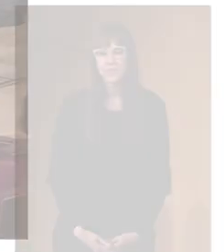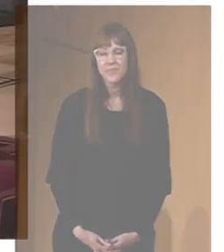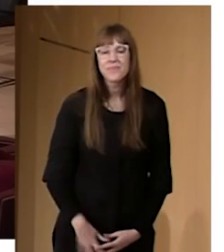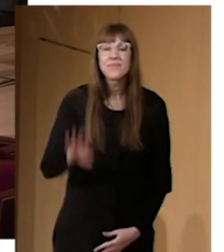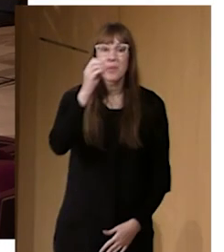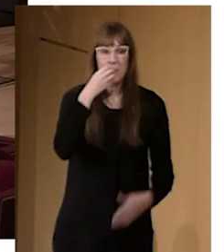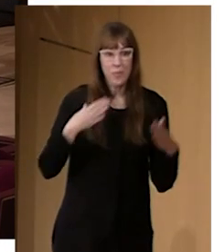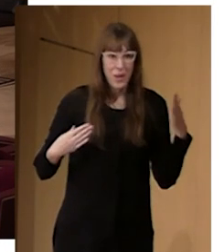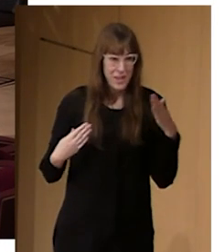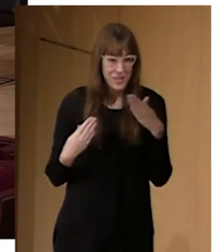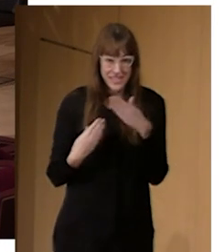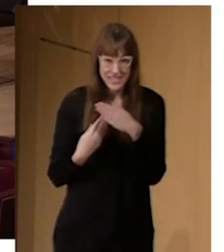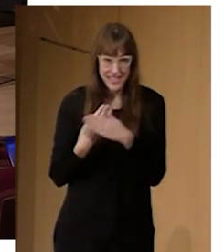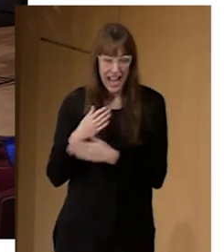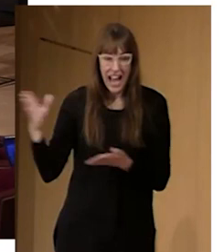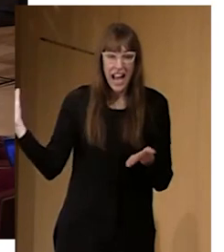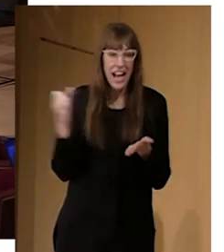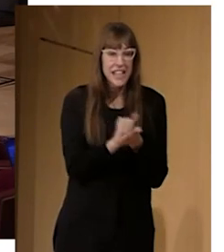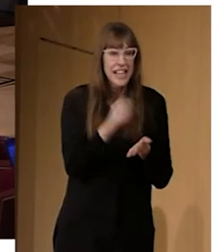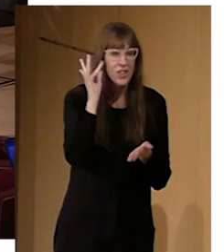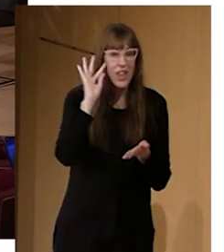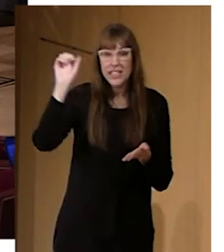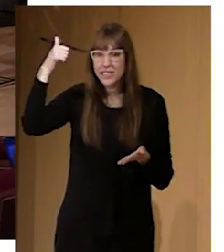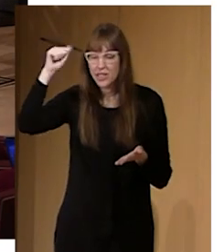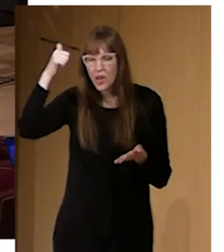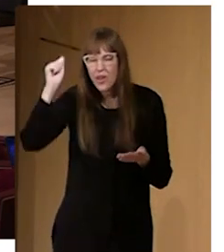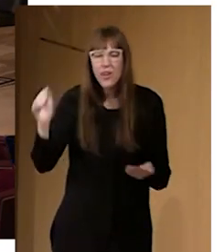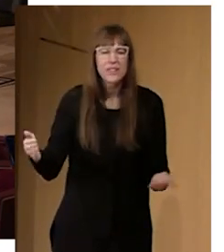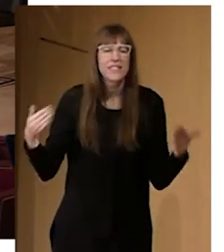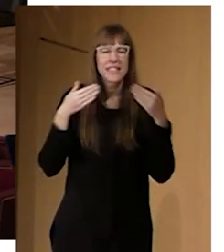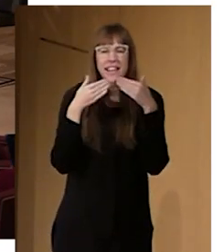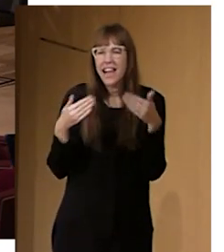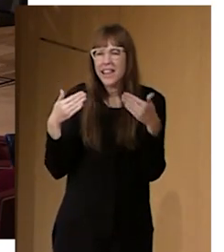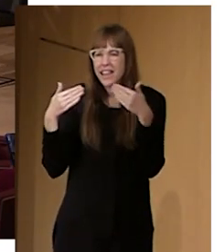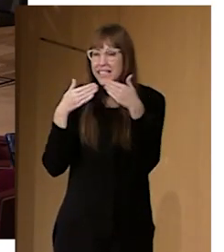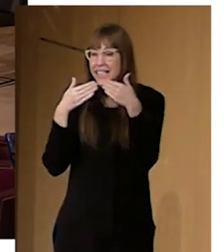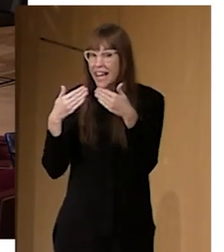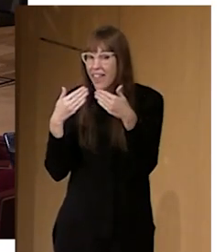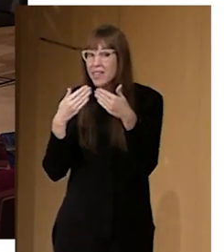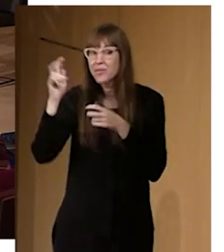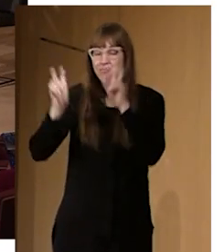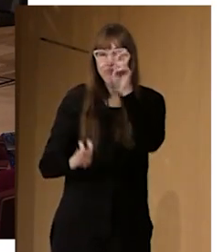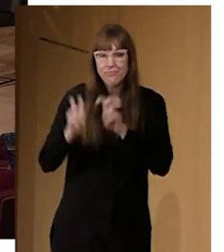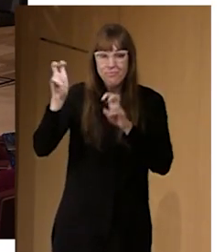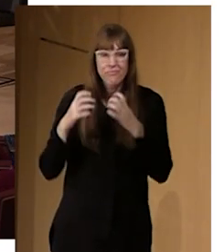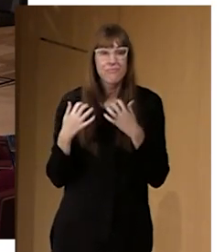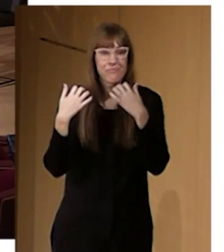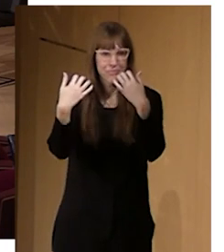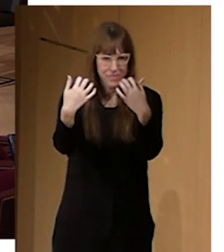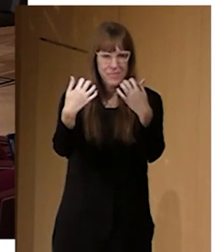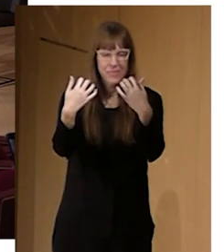Buenos días a a todas y a todos Muchísimas gracias por por acompañarnos por estar hoy aquí